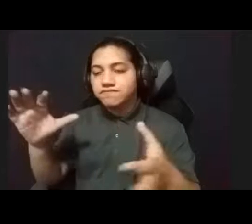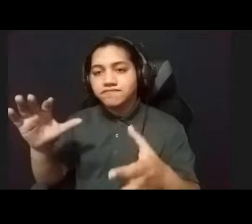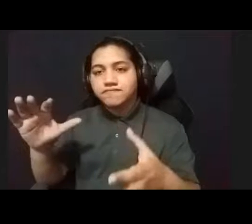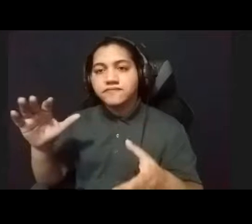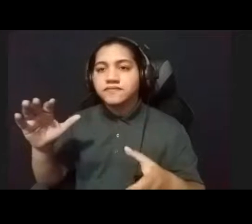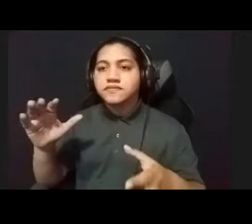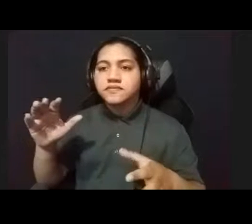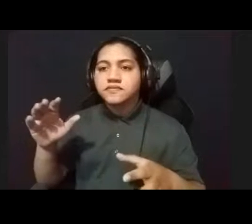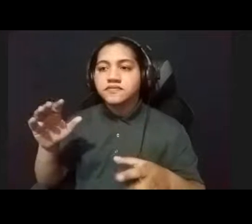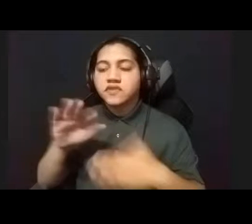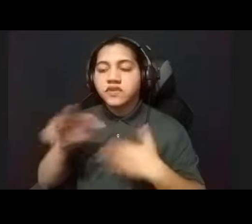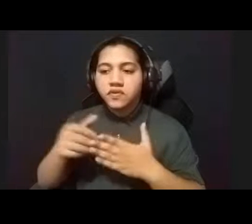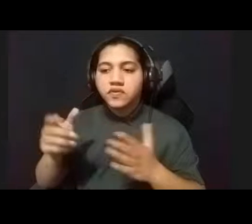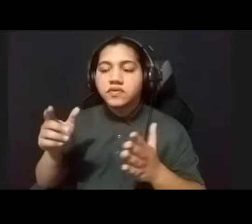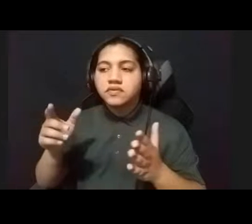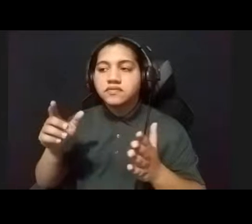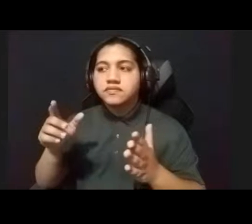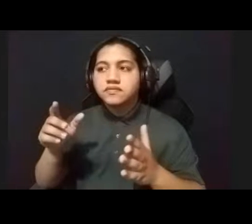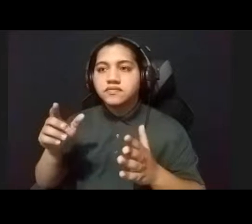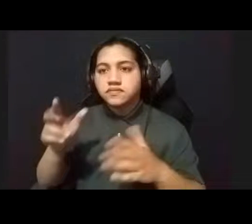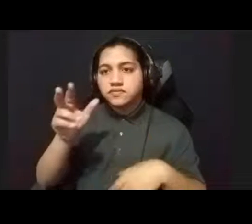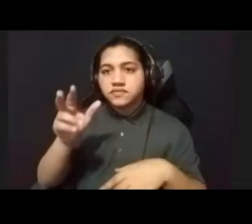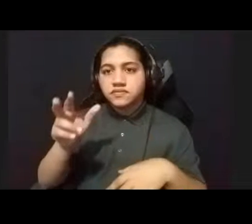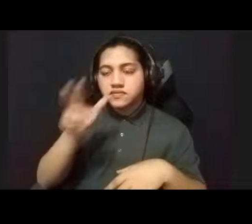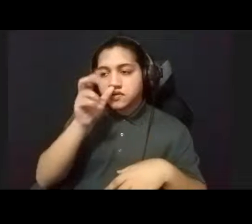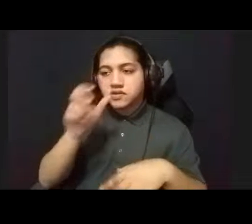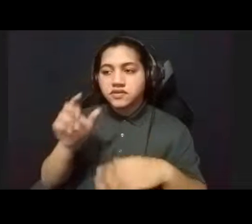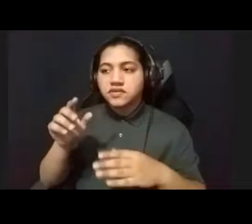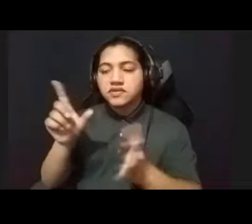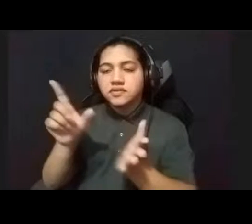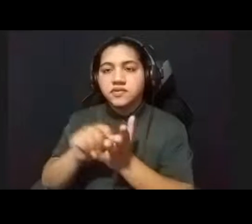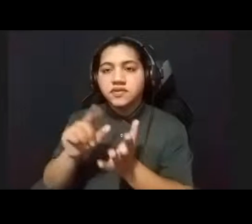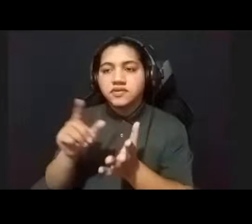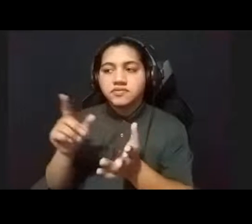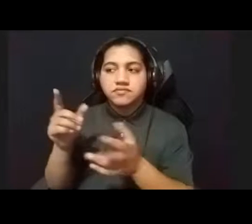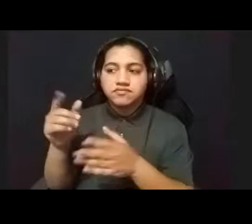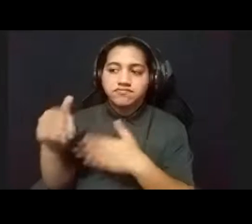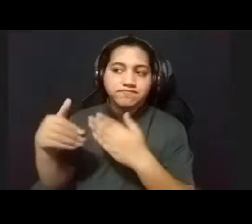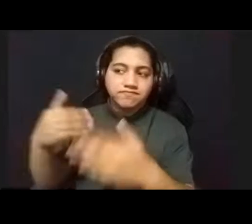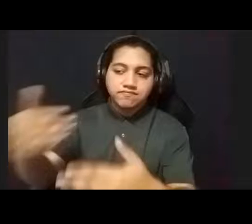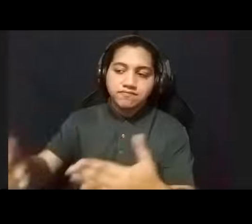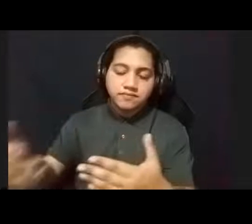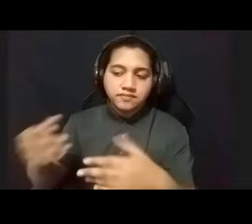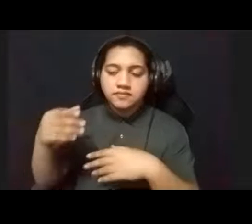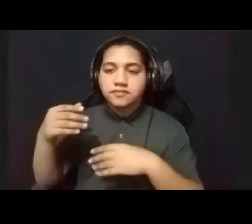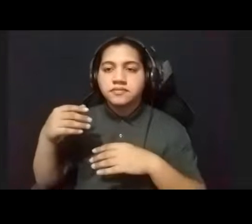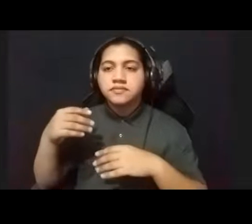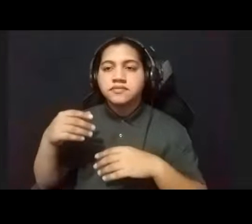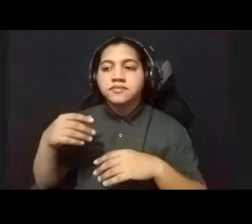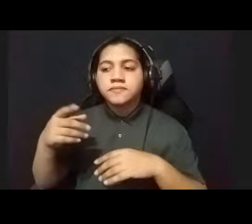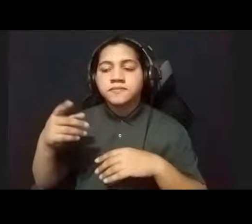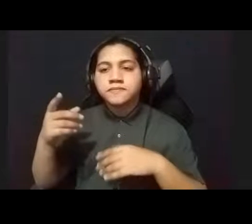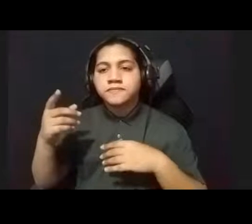se publicaron, yo diría hasta el día de hoy. Y entonces creo que